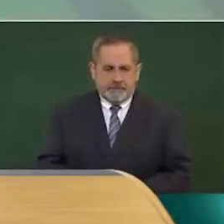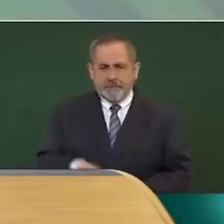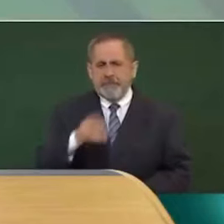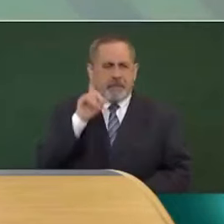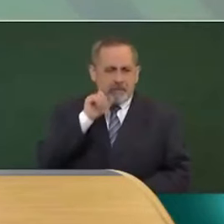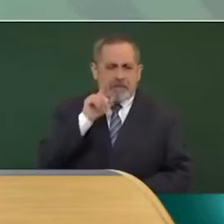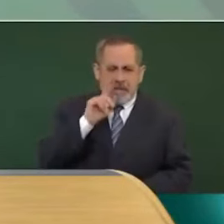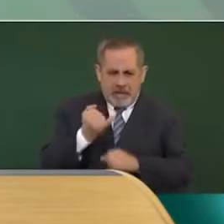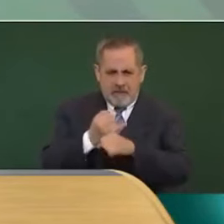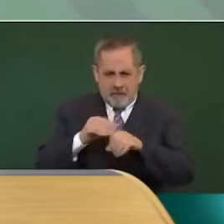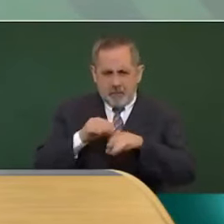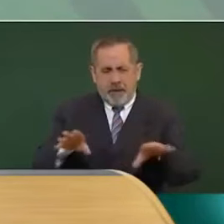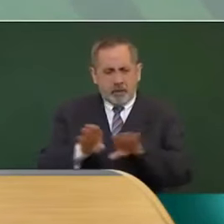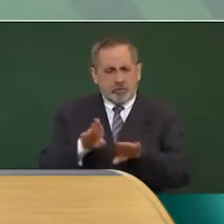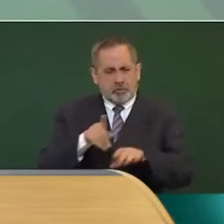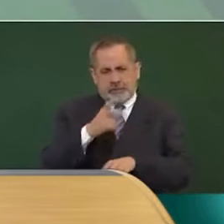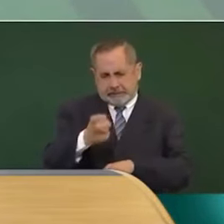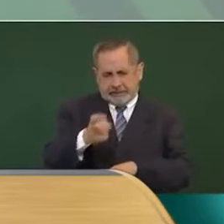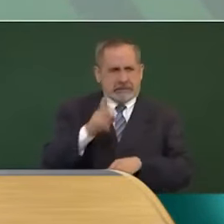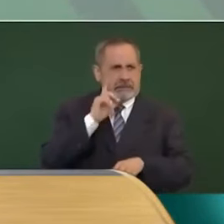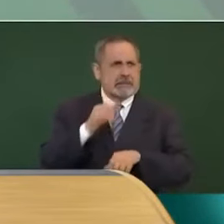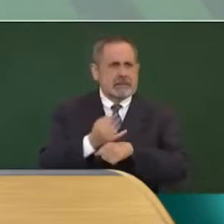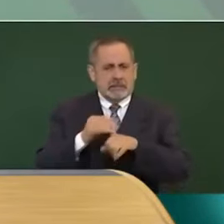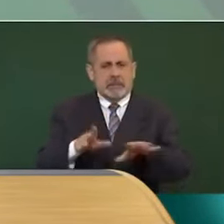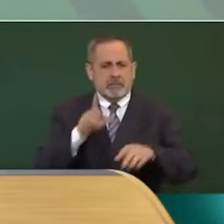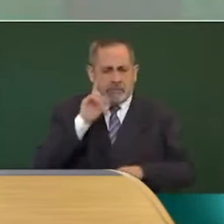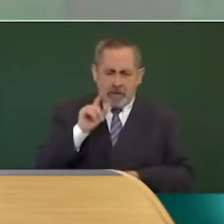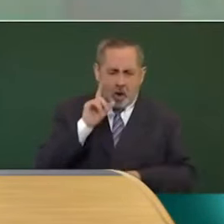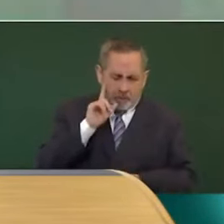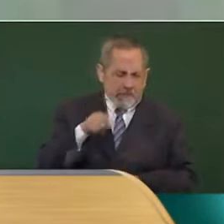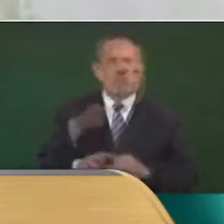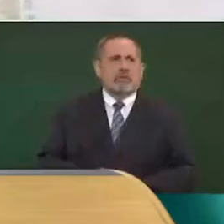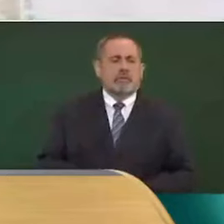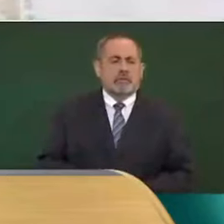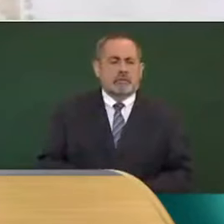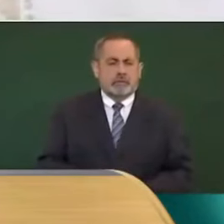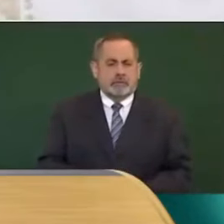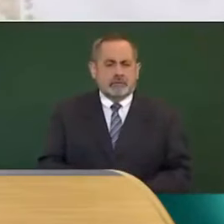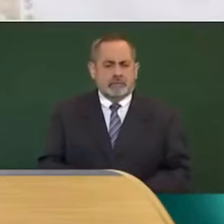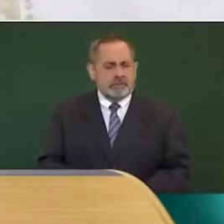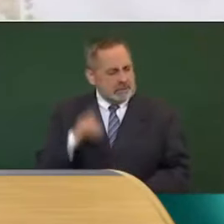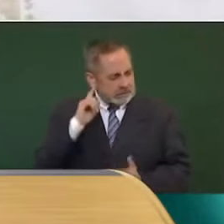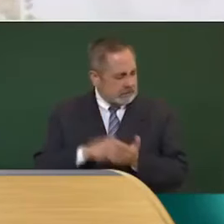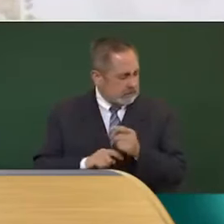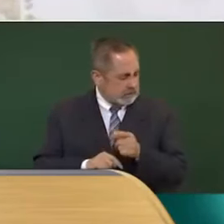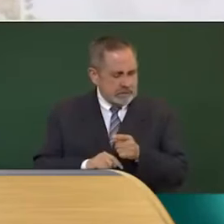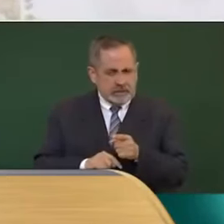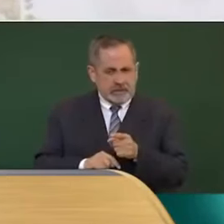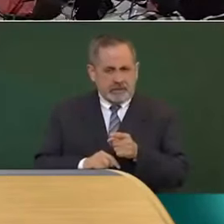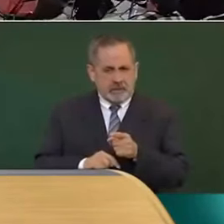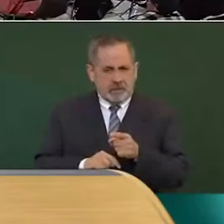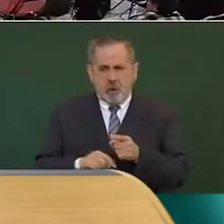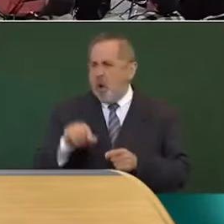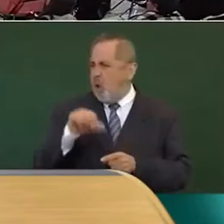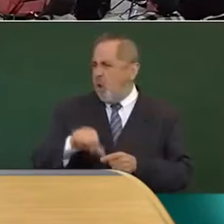Mañana vamos a informarles sobre eso, mañana o pasado mañana. Es más, creo que hasta